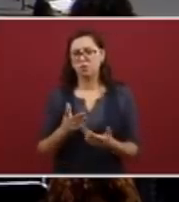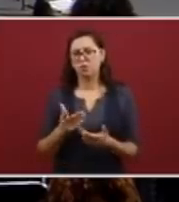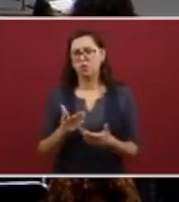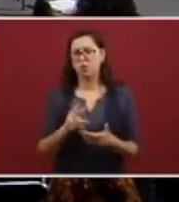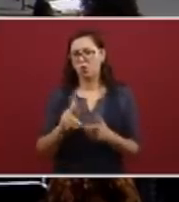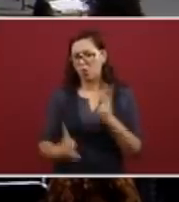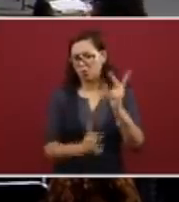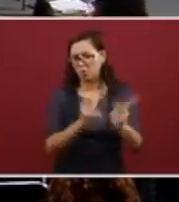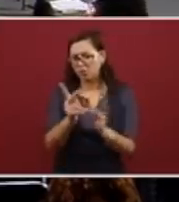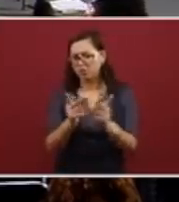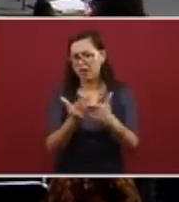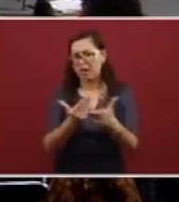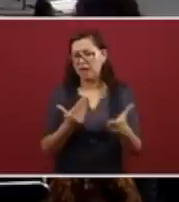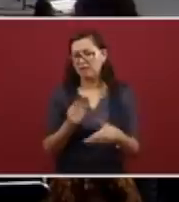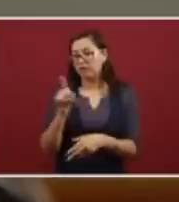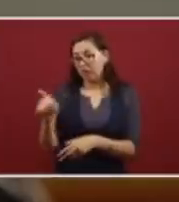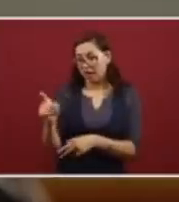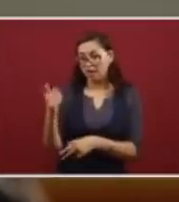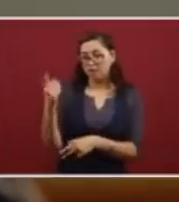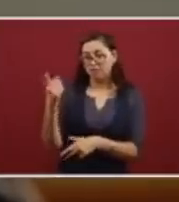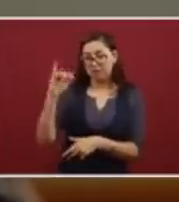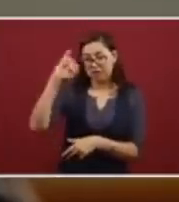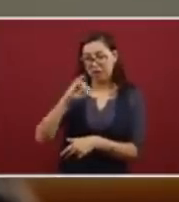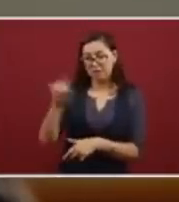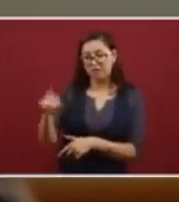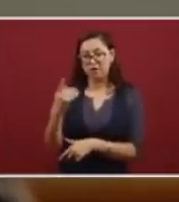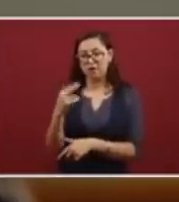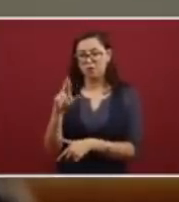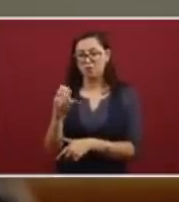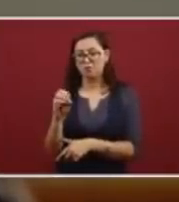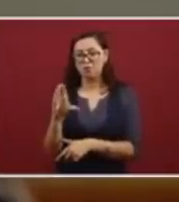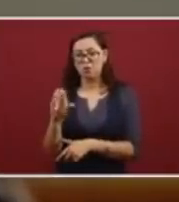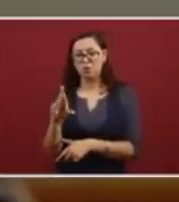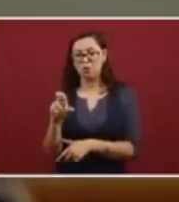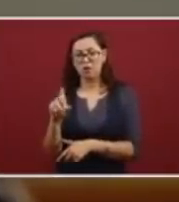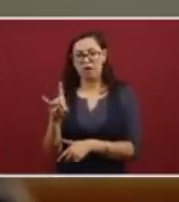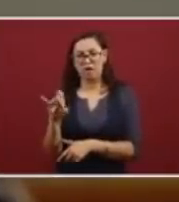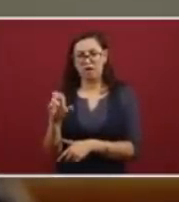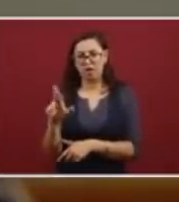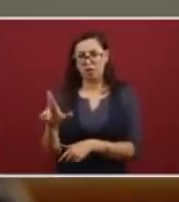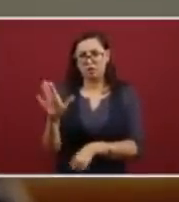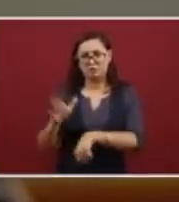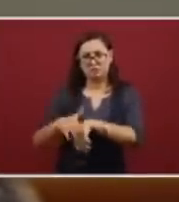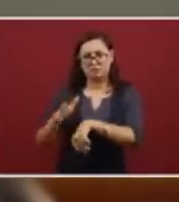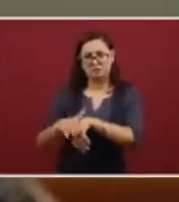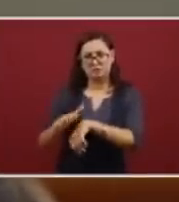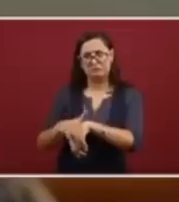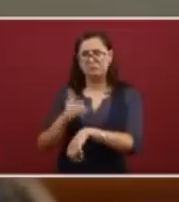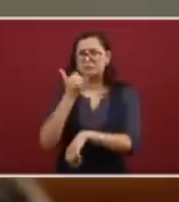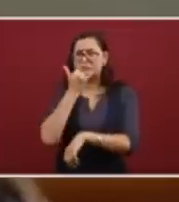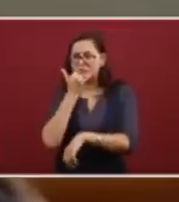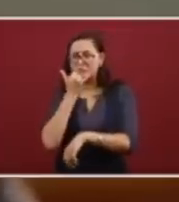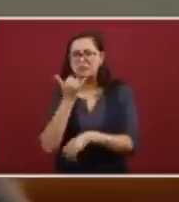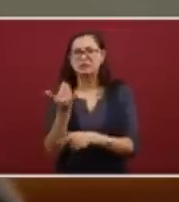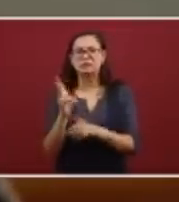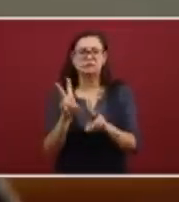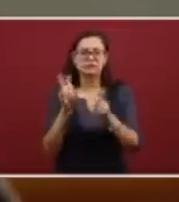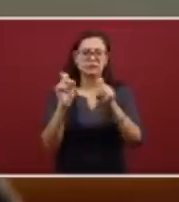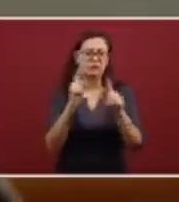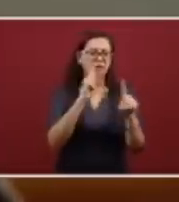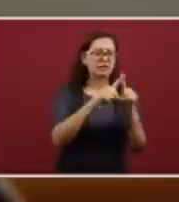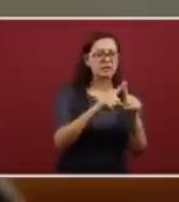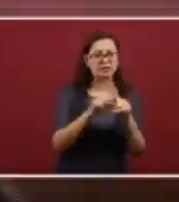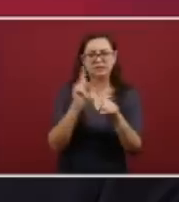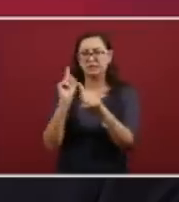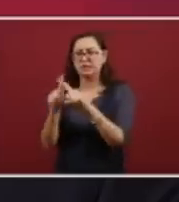pregunta del procurador jefe en el programa de quién es quién cuando nace la idea de quién es quién la